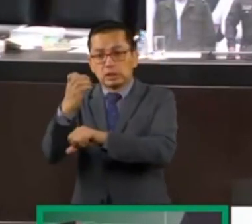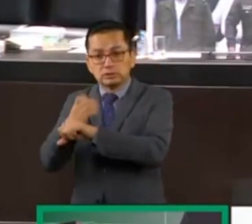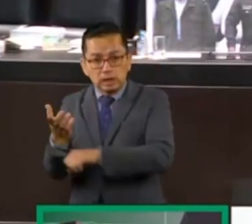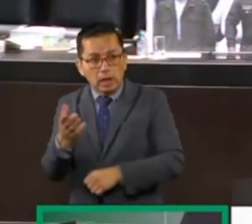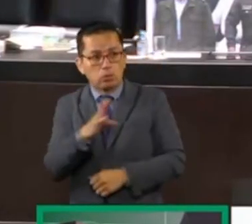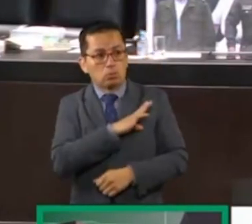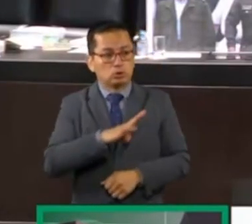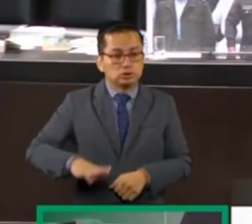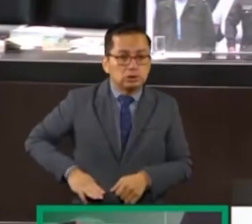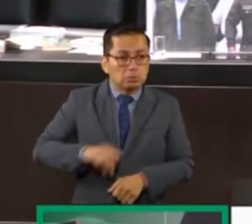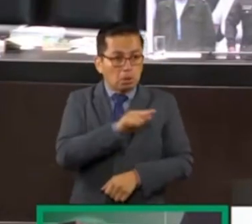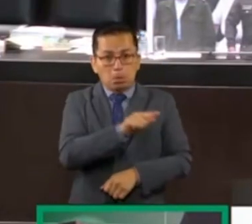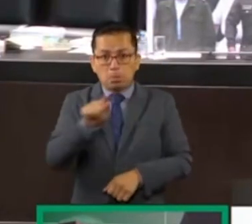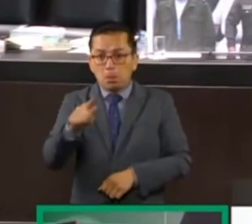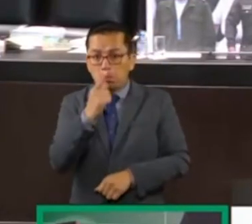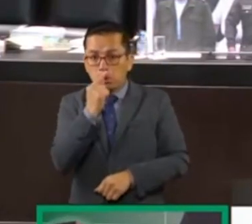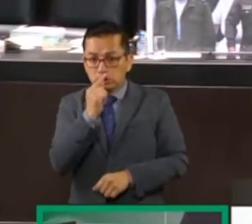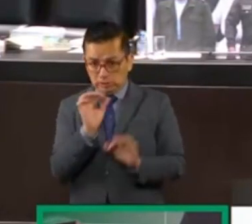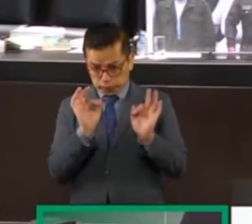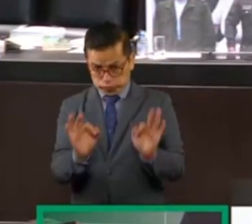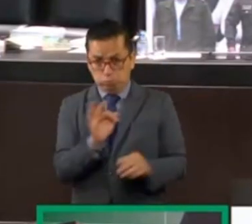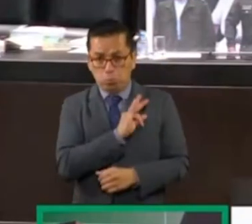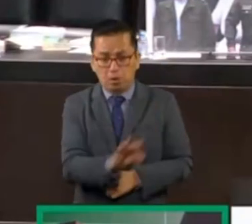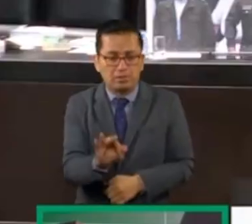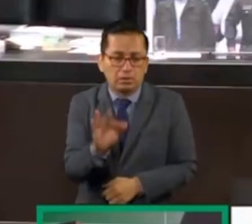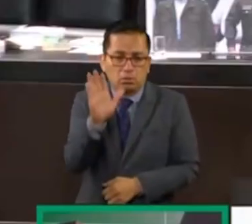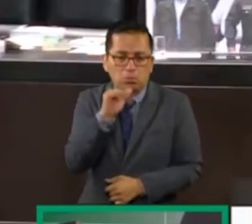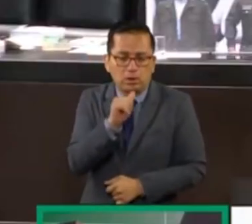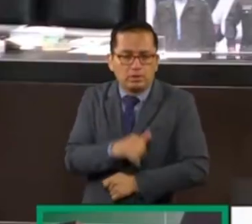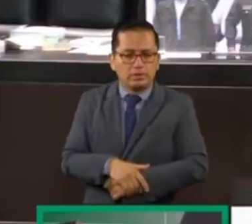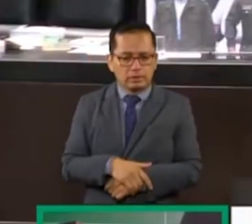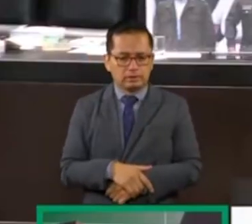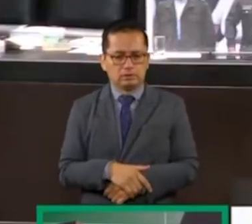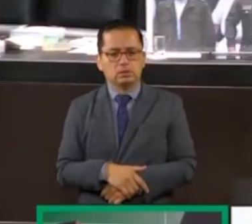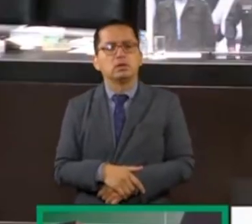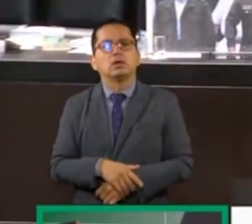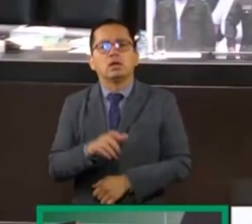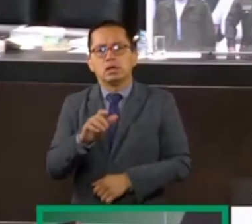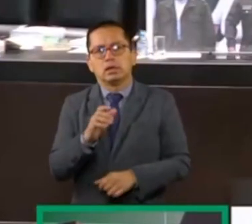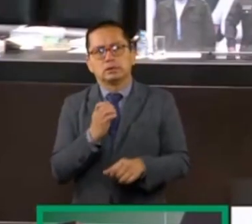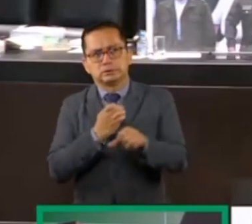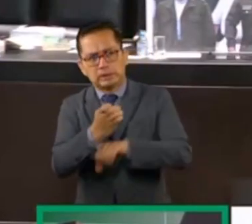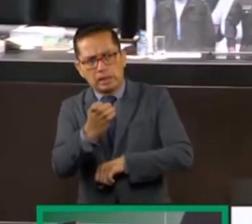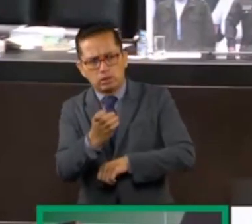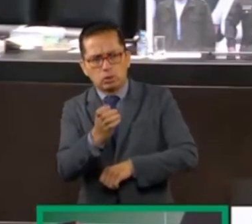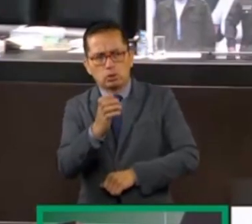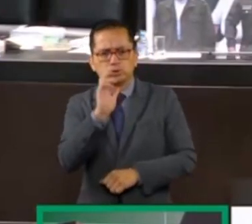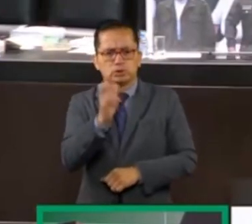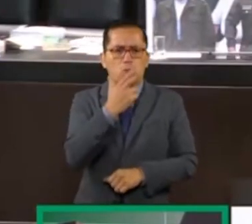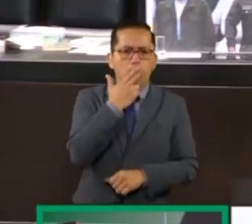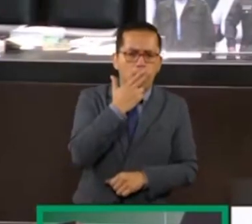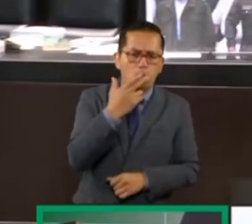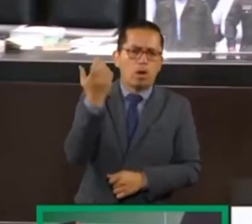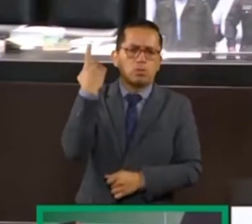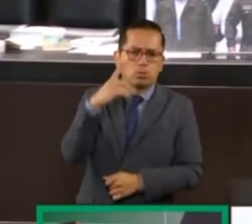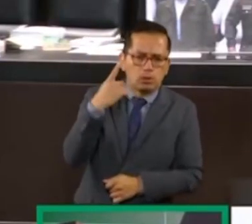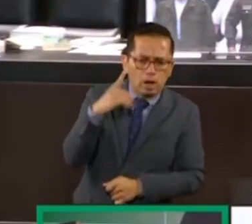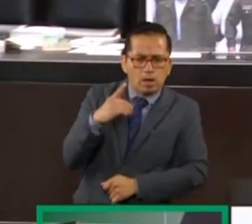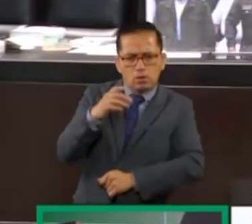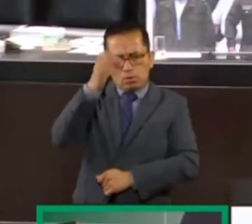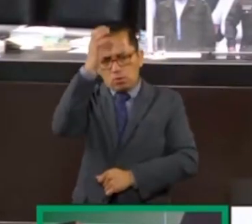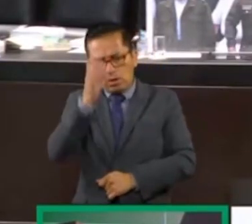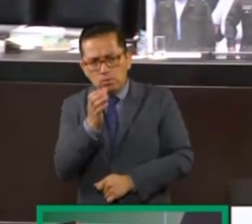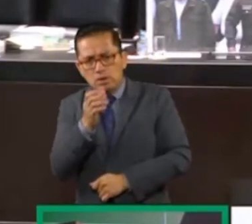la capacitación y mucho menos, se lo digo, en estados como Chihuahua, como Durango, como Coahuila, donde